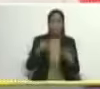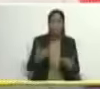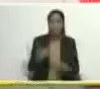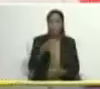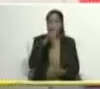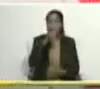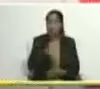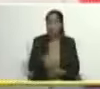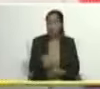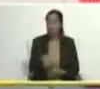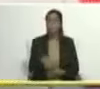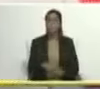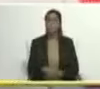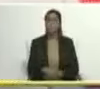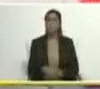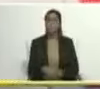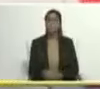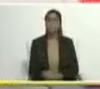Compañero